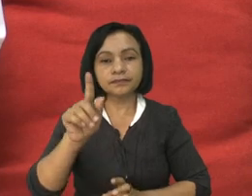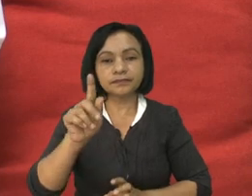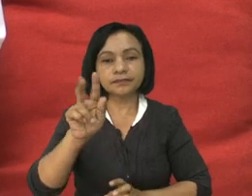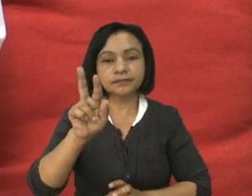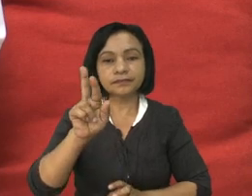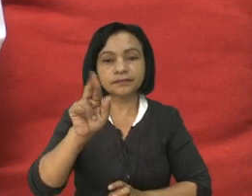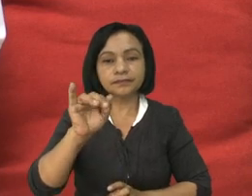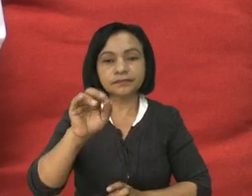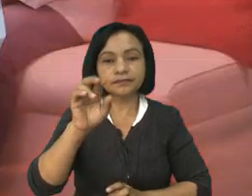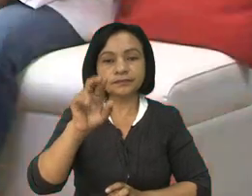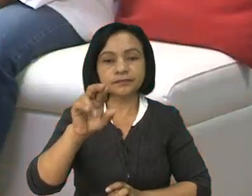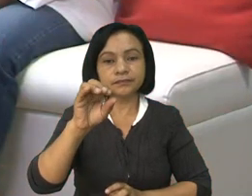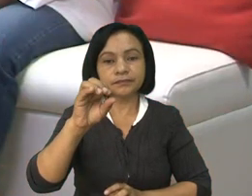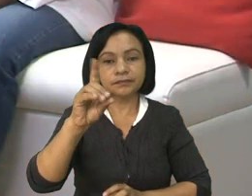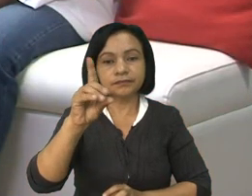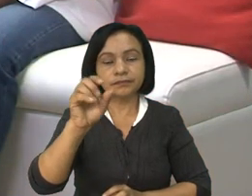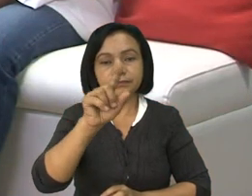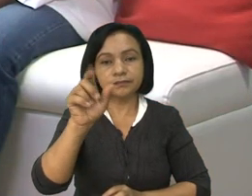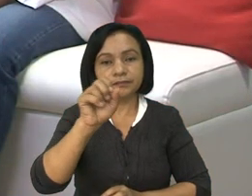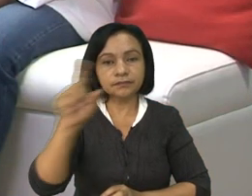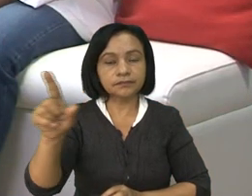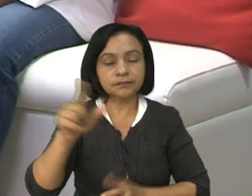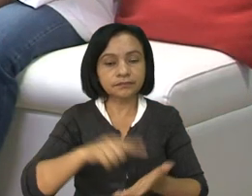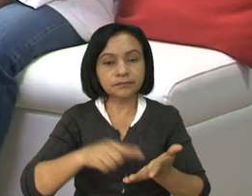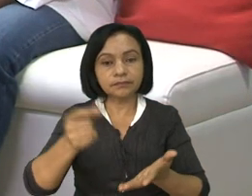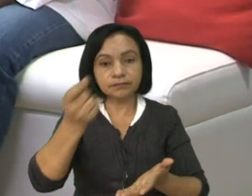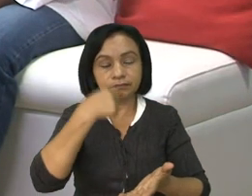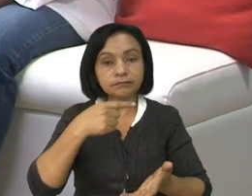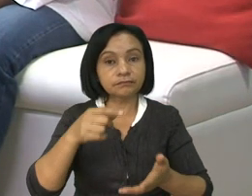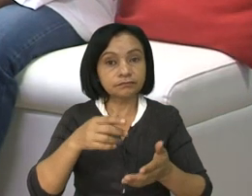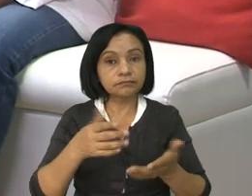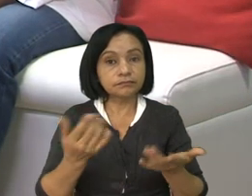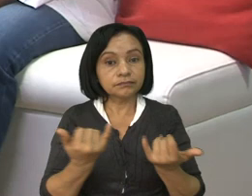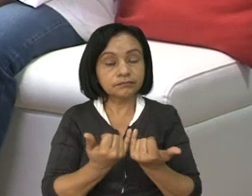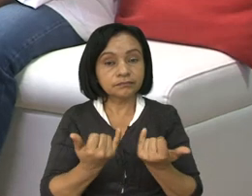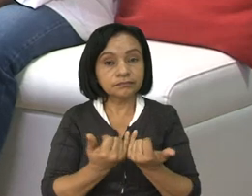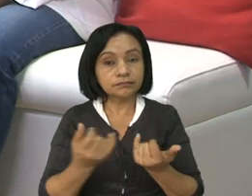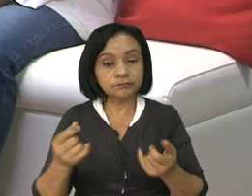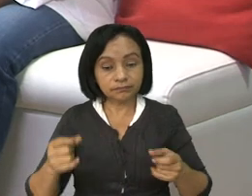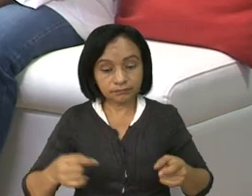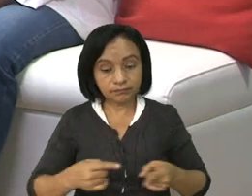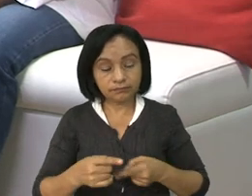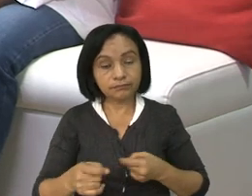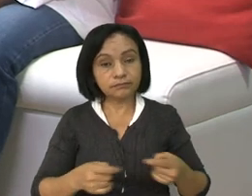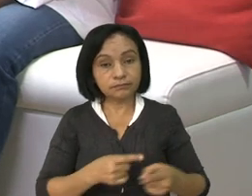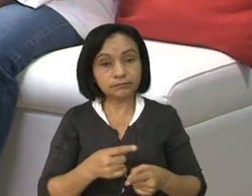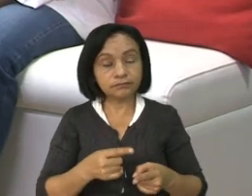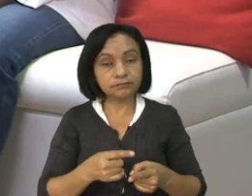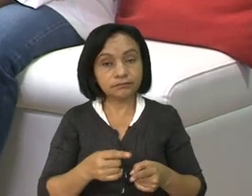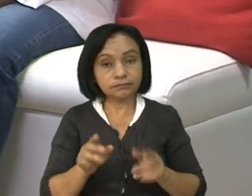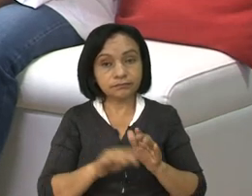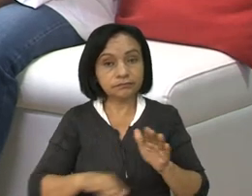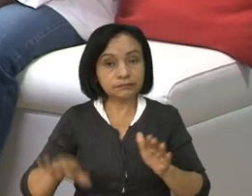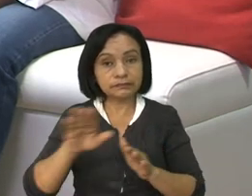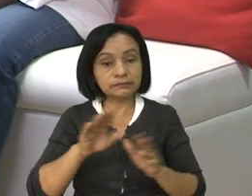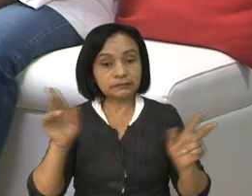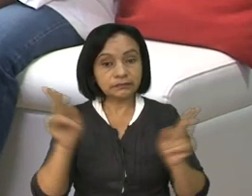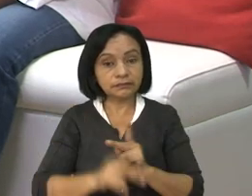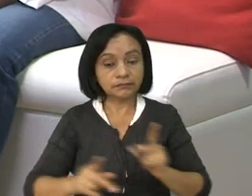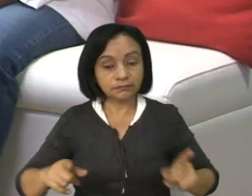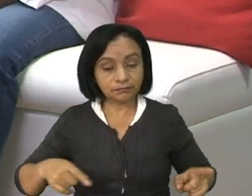para parásitos más grandes, más fuertes? Sí, la trinidazol se ocupa ya para parásitos un poco más